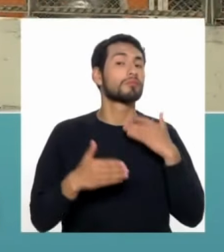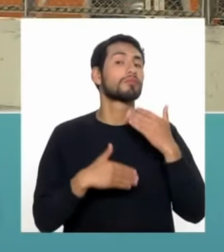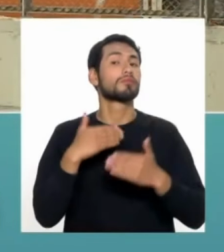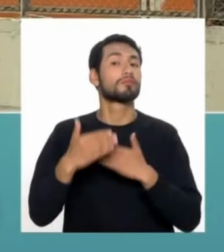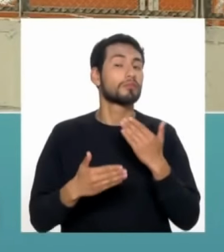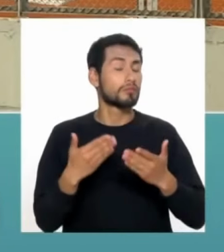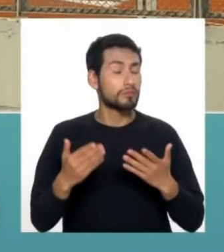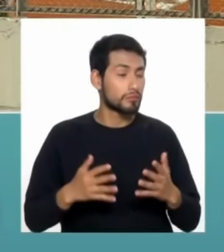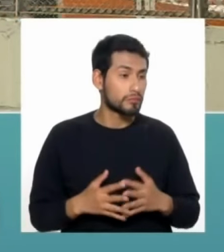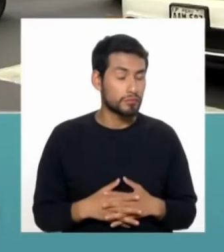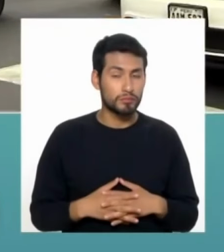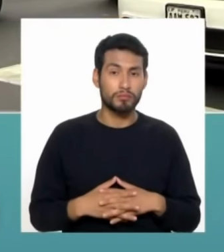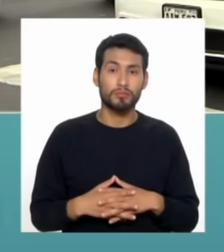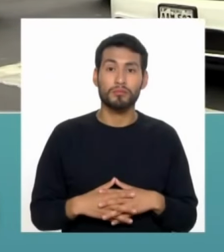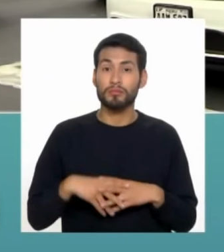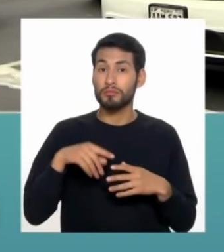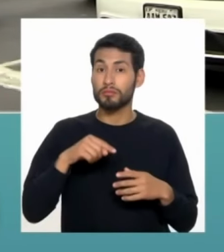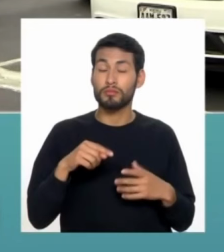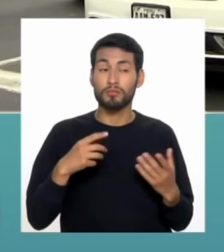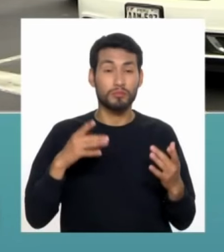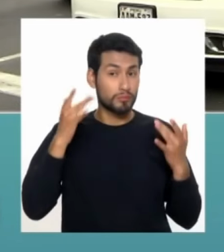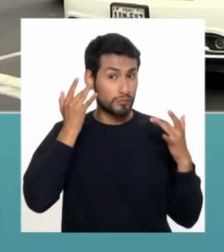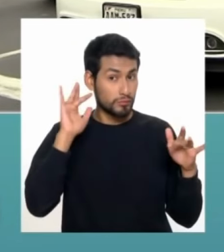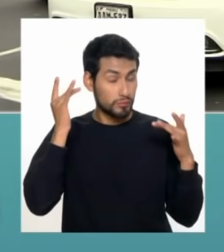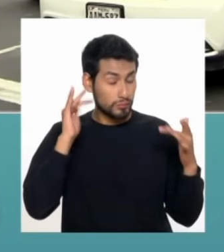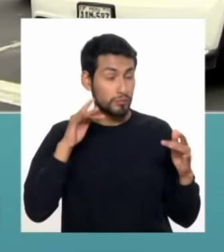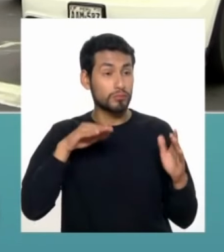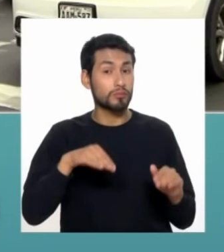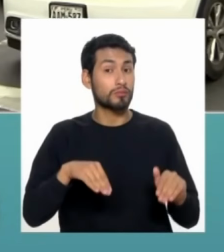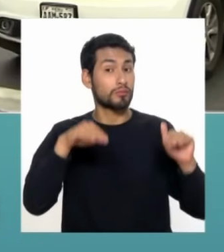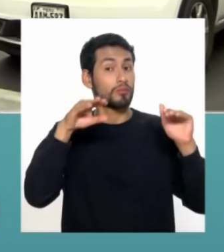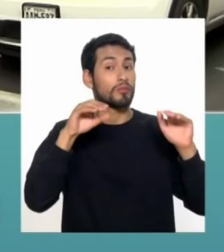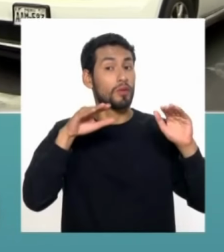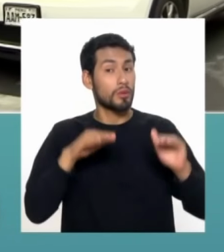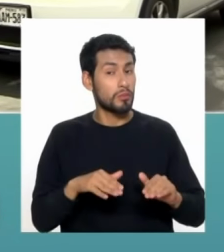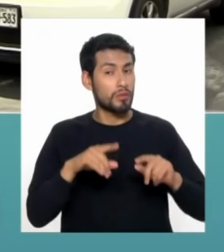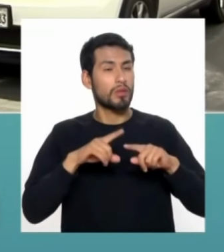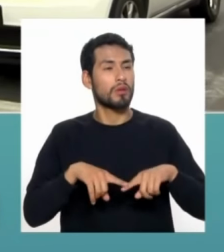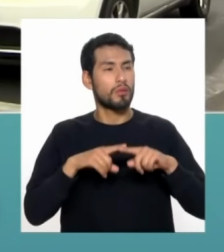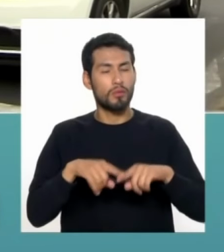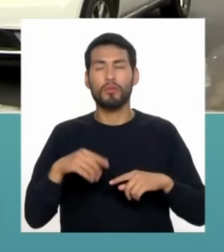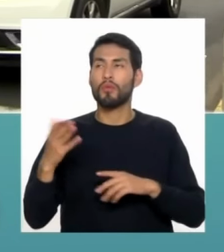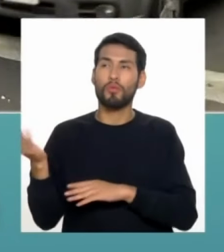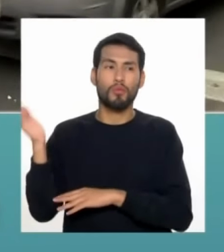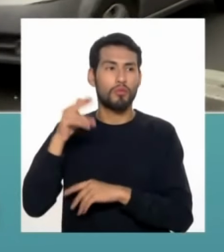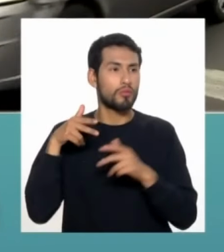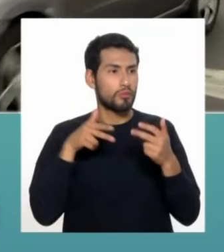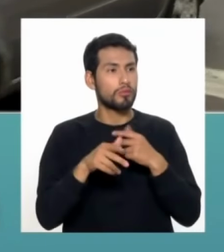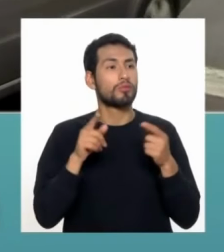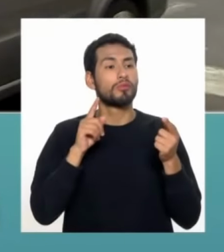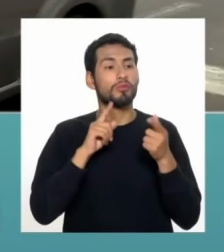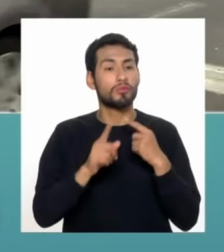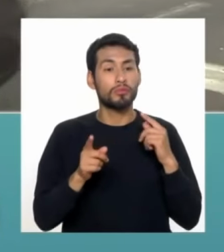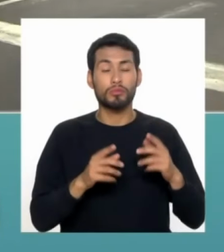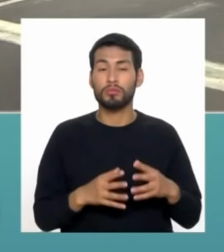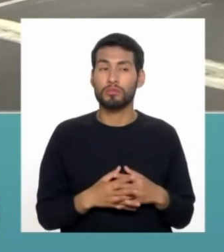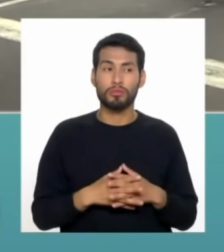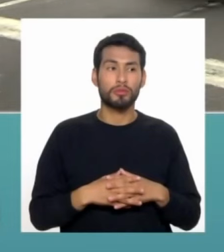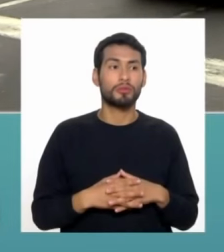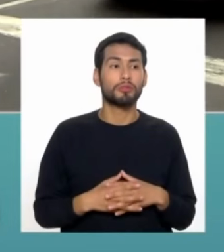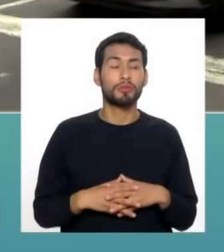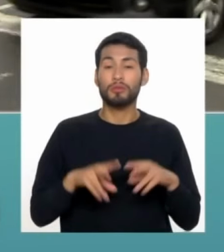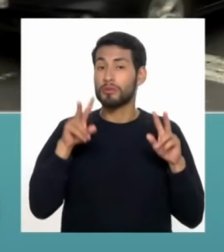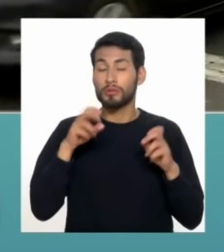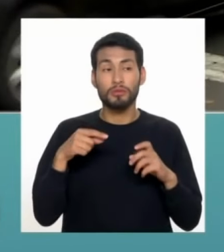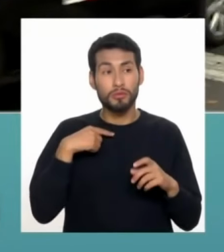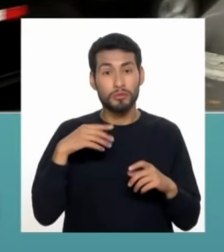Eventualmente, el nivel de ruido sube o baja durante el día, pero en